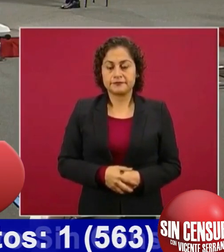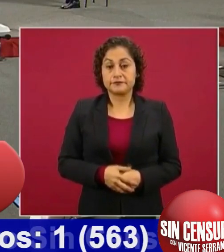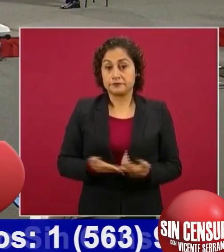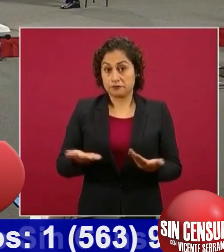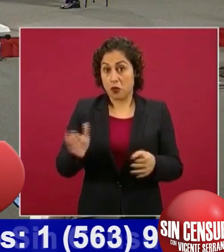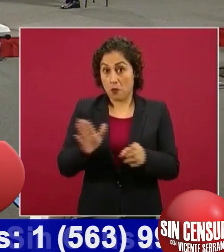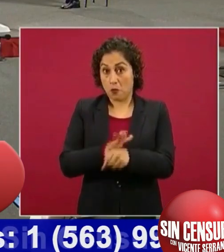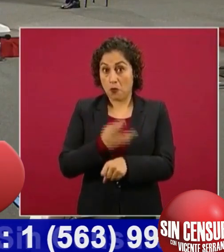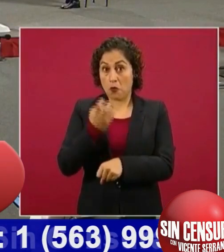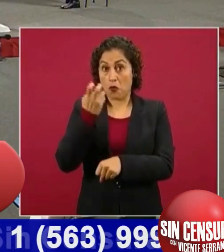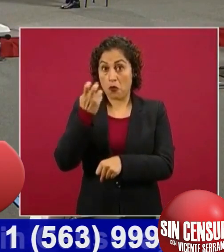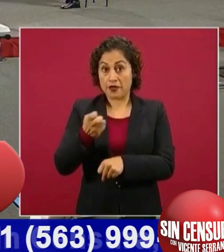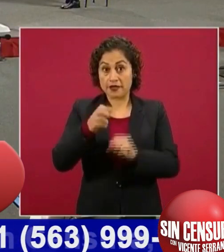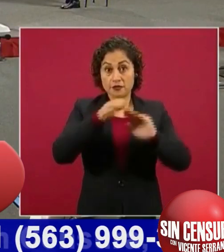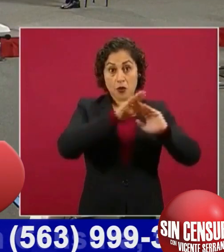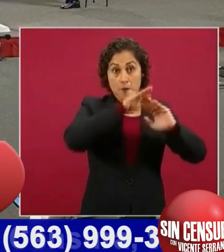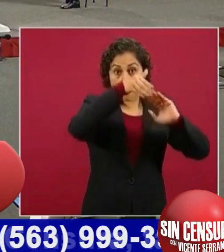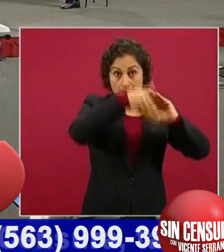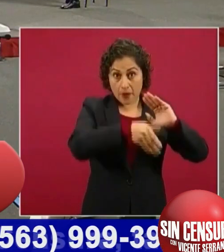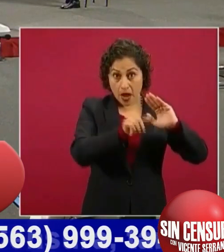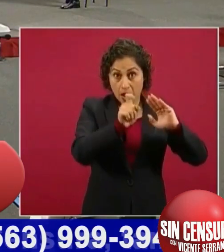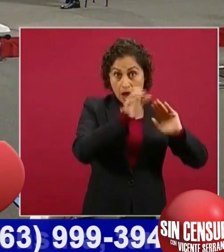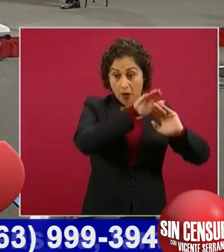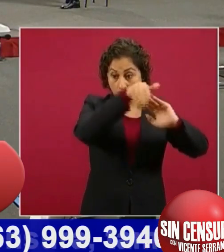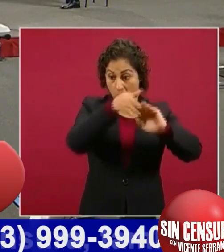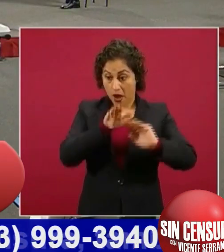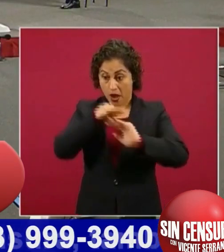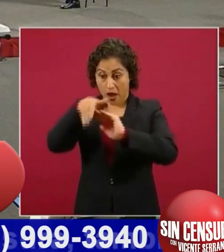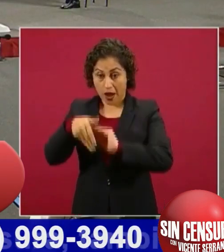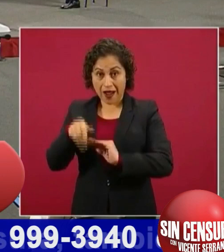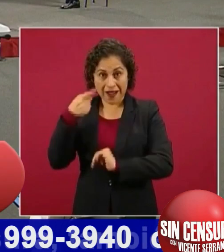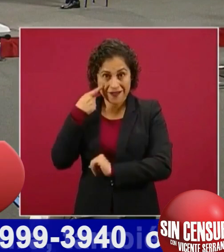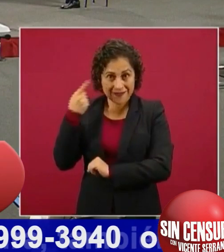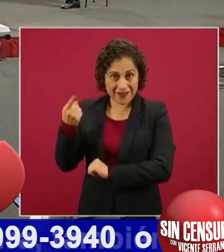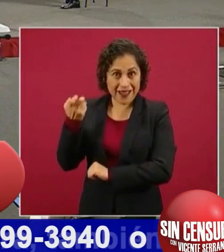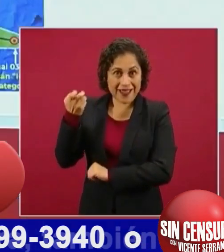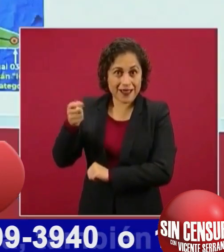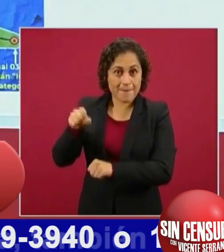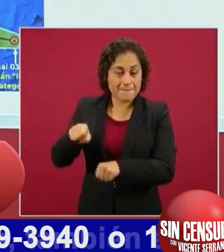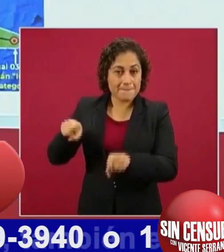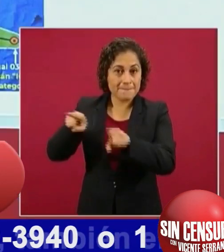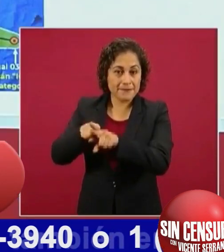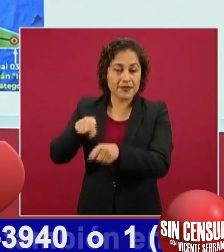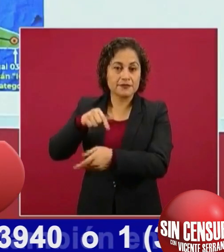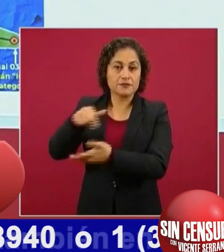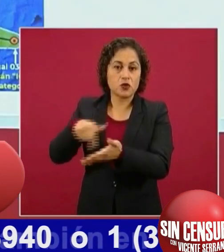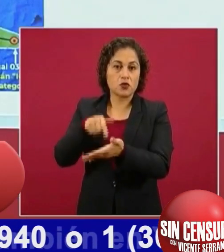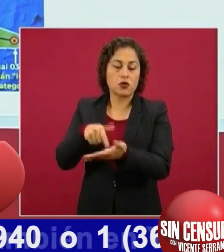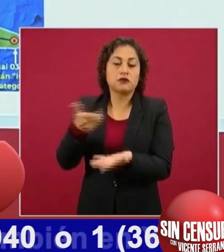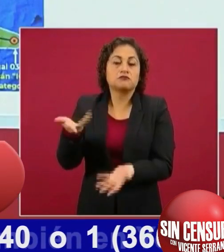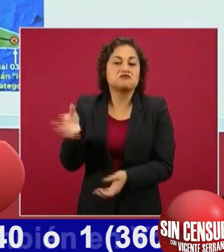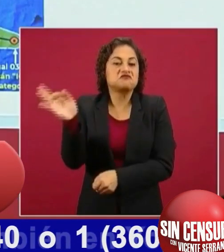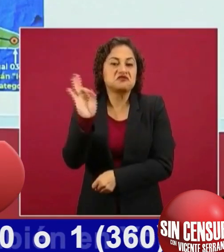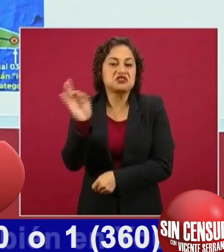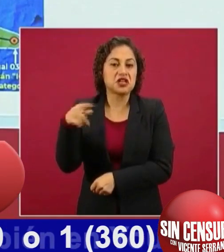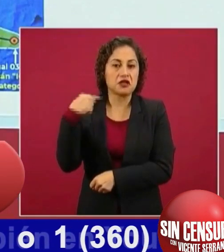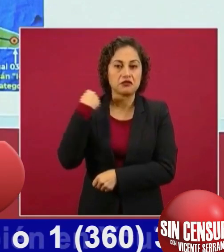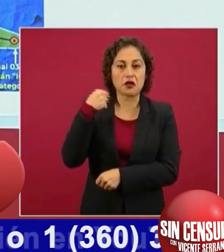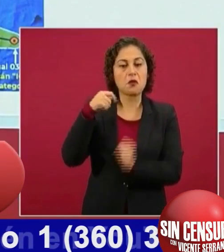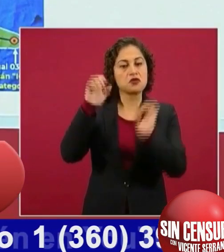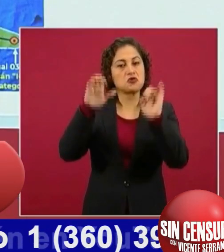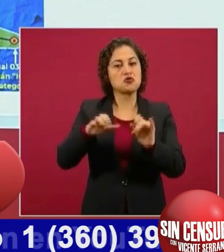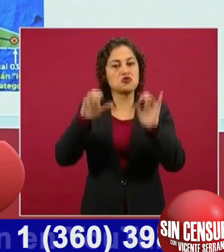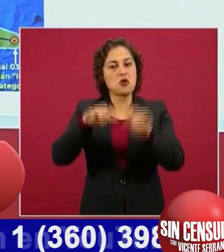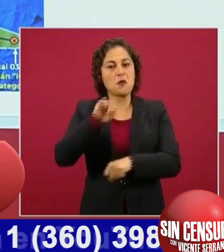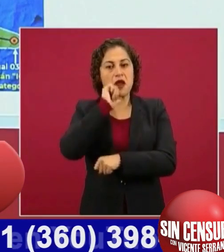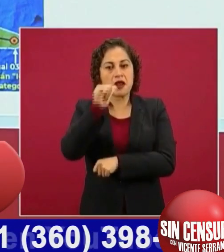Entonces las presas estas de las que estamos hablando están aquí. Entonces, aunque no llueva aquí en Tabasco, si la